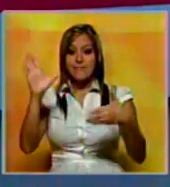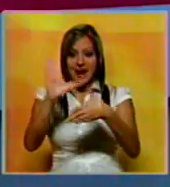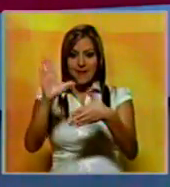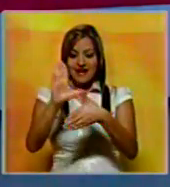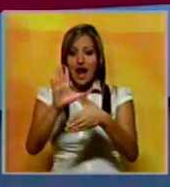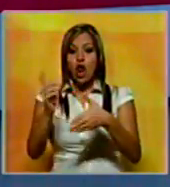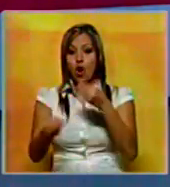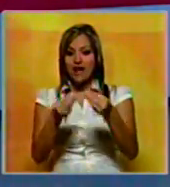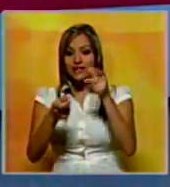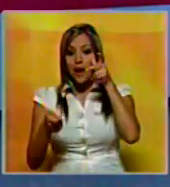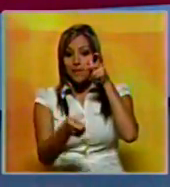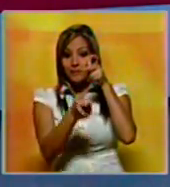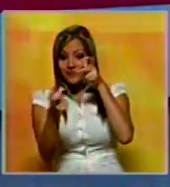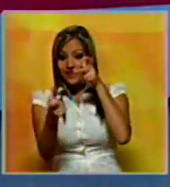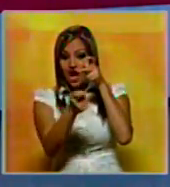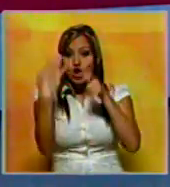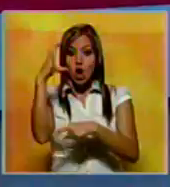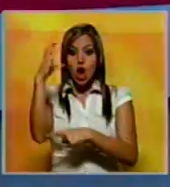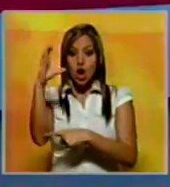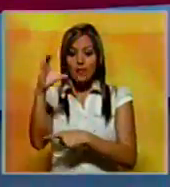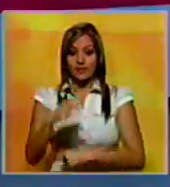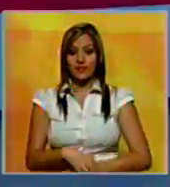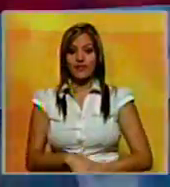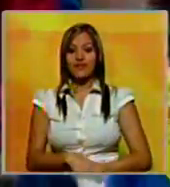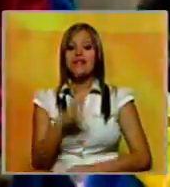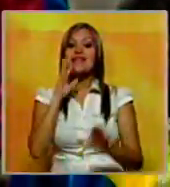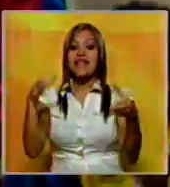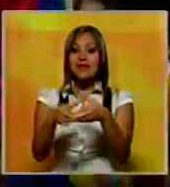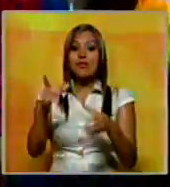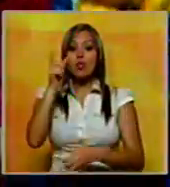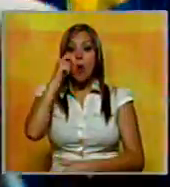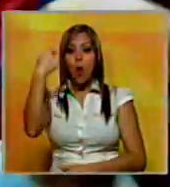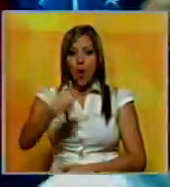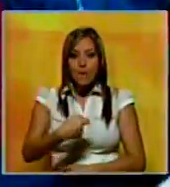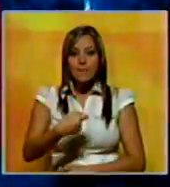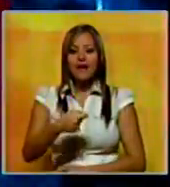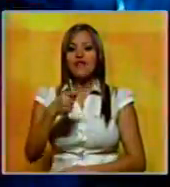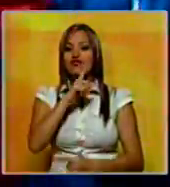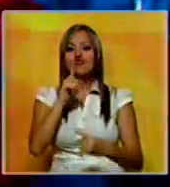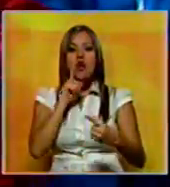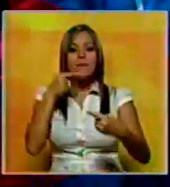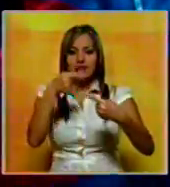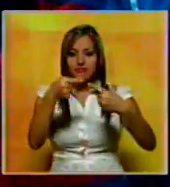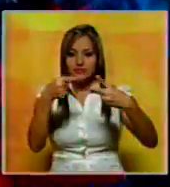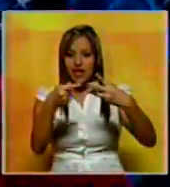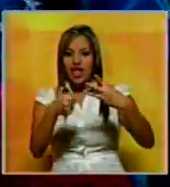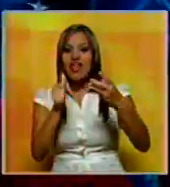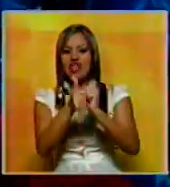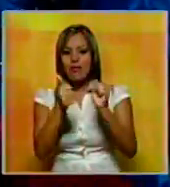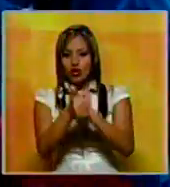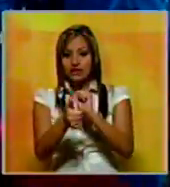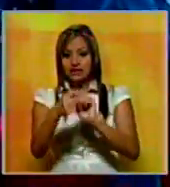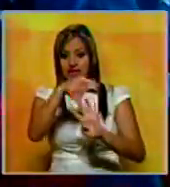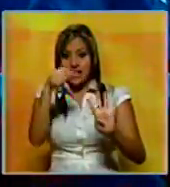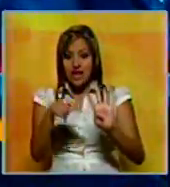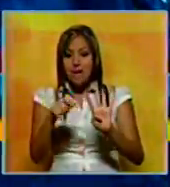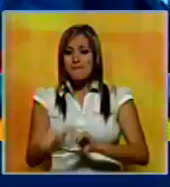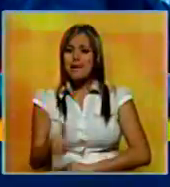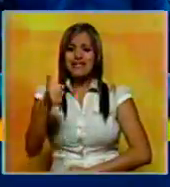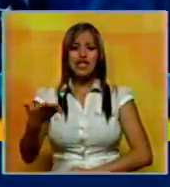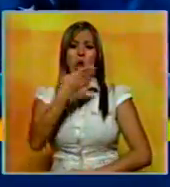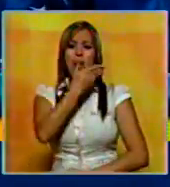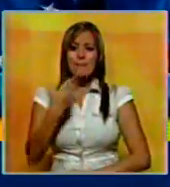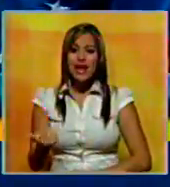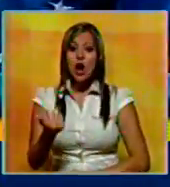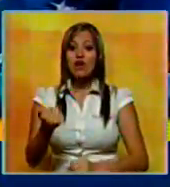celebra en Cartagena indias en Colombia el equipo masculino conformado por Rubén limardo por Silvio Fernández Francisco limardo Y Kelvin cañas subió a lo más alto del